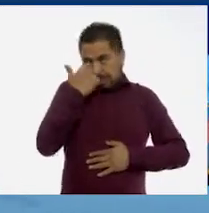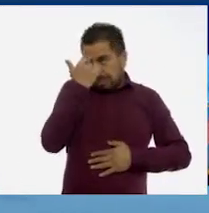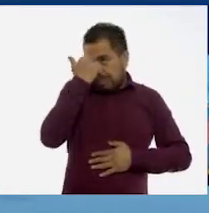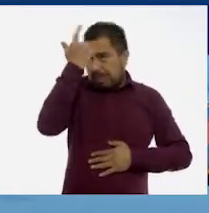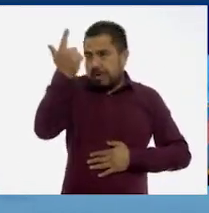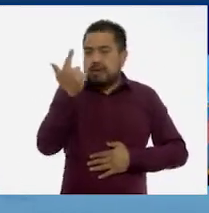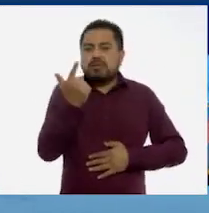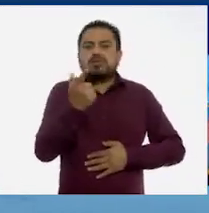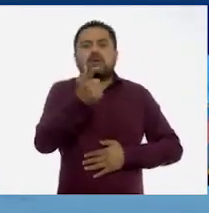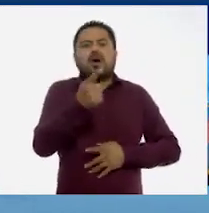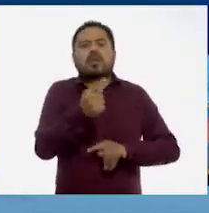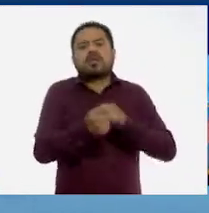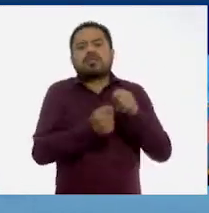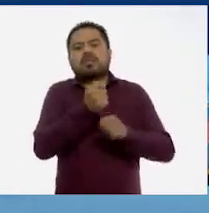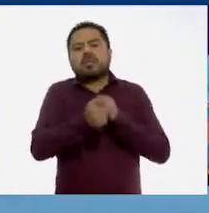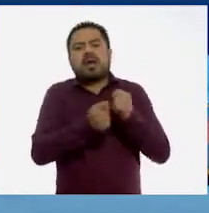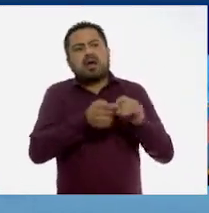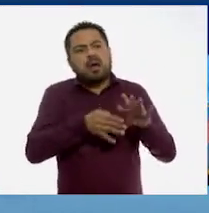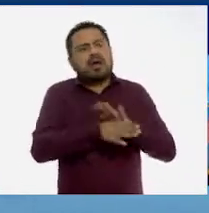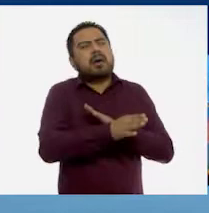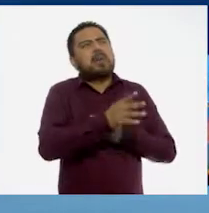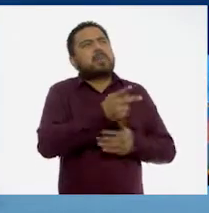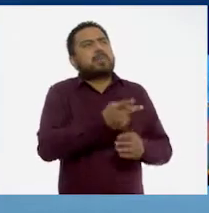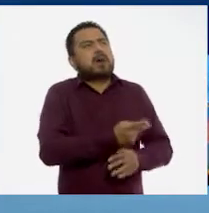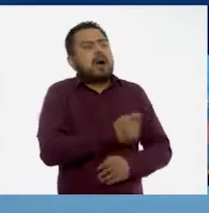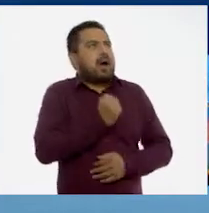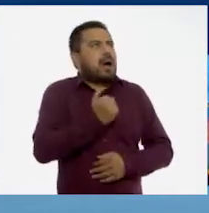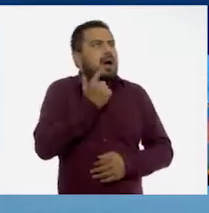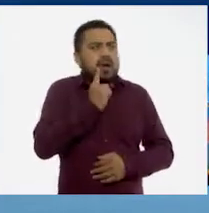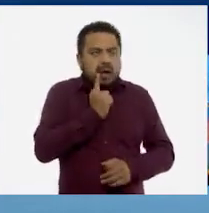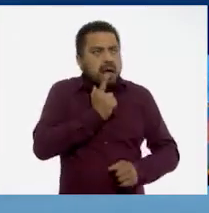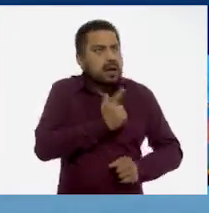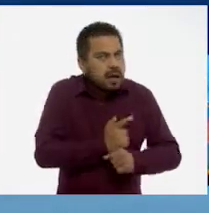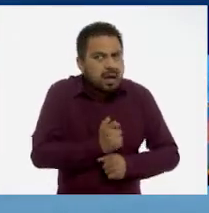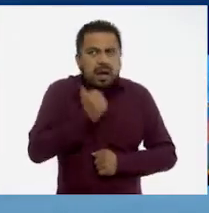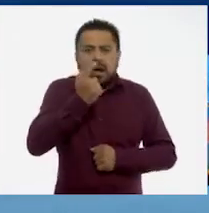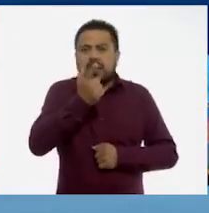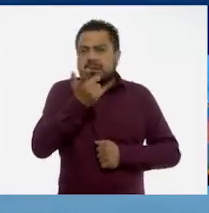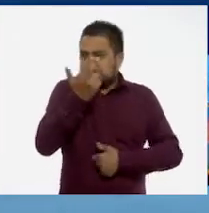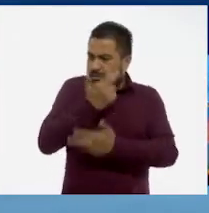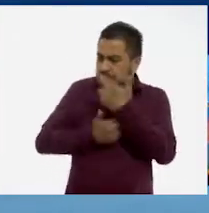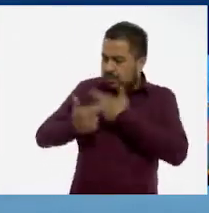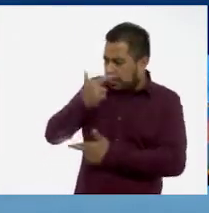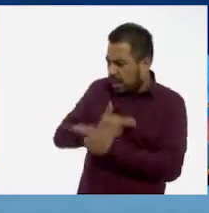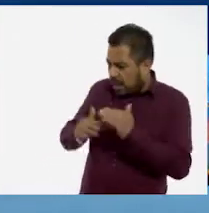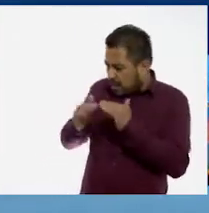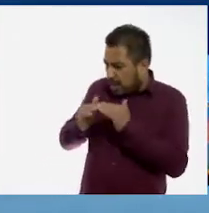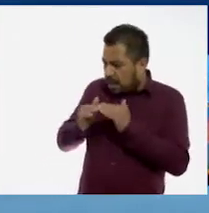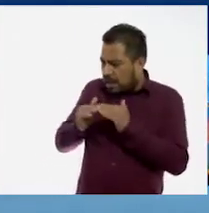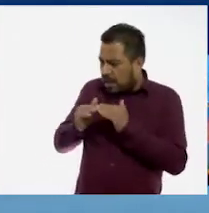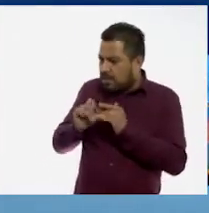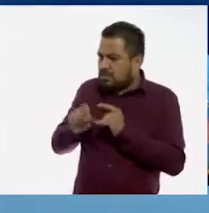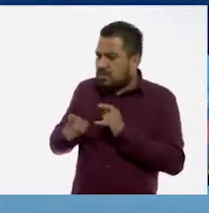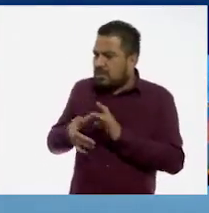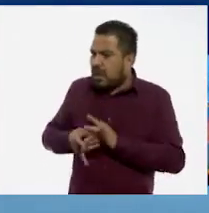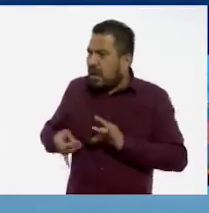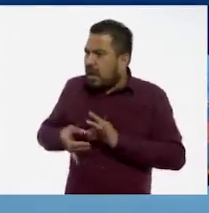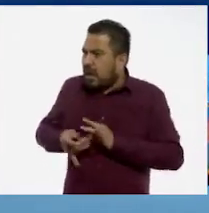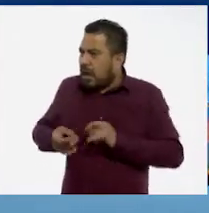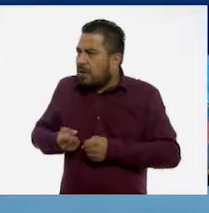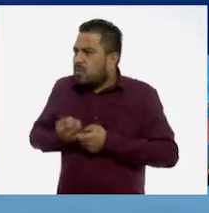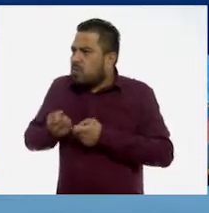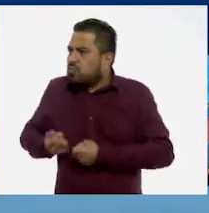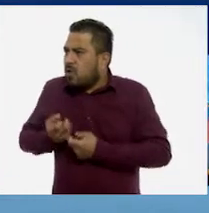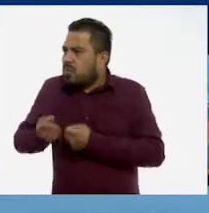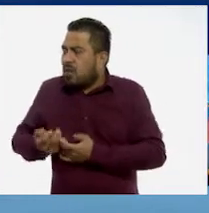vas a la tienda y te ocurre algo, o ves algo, regresas a tu casa y te vuelves narrador. Tú vas